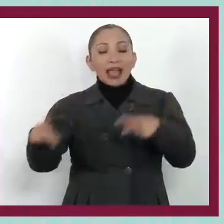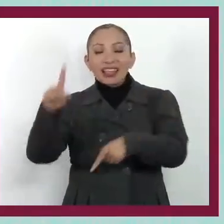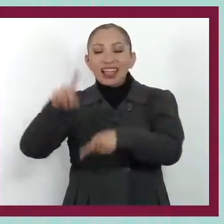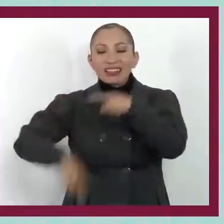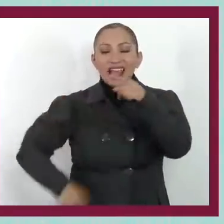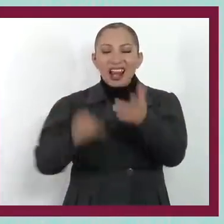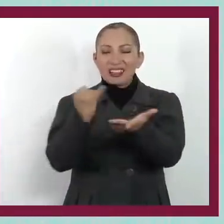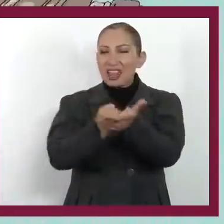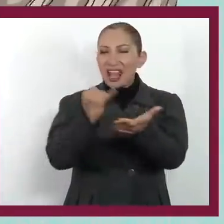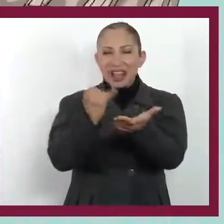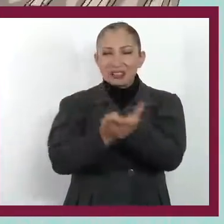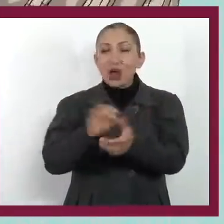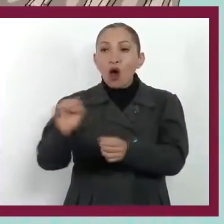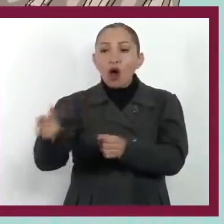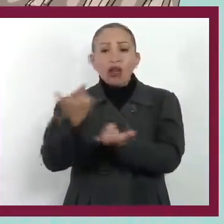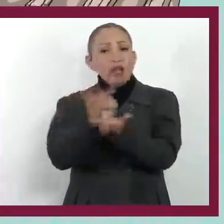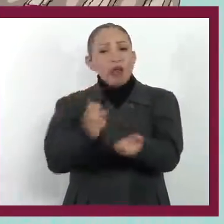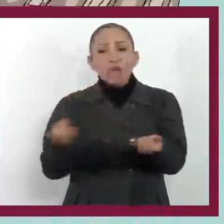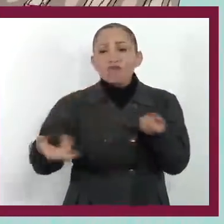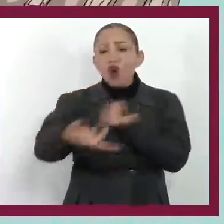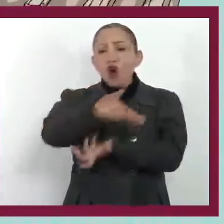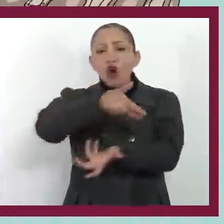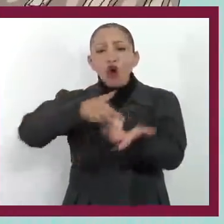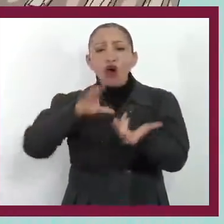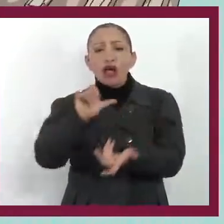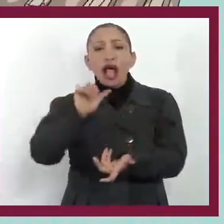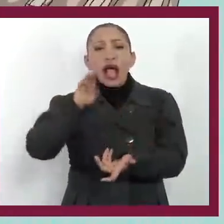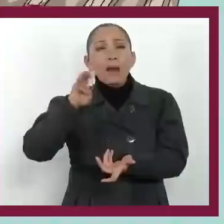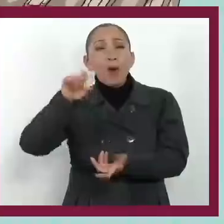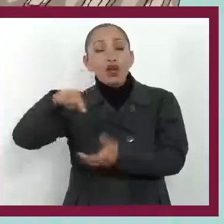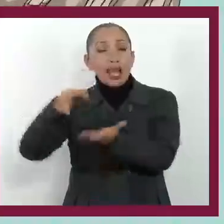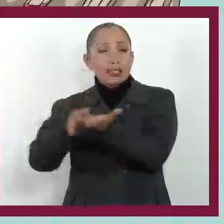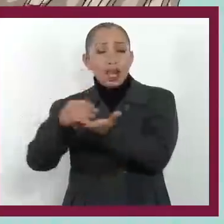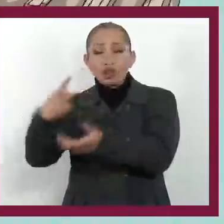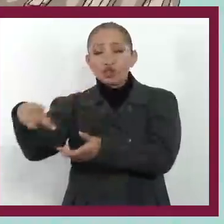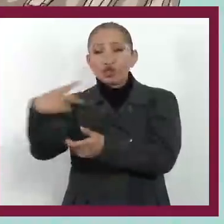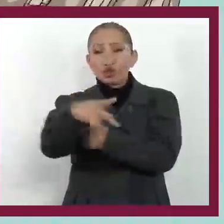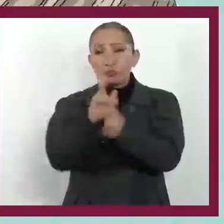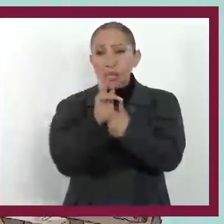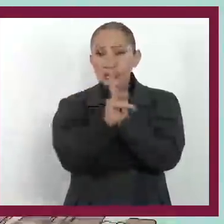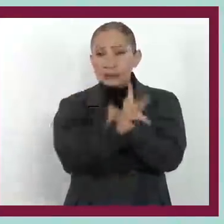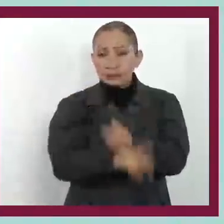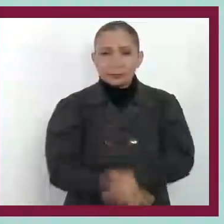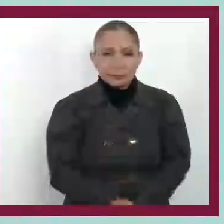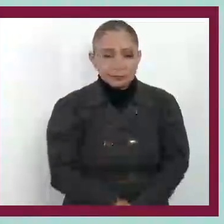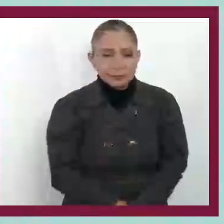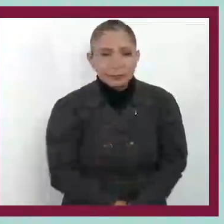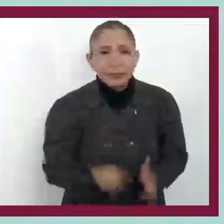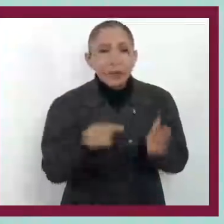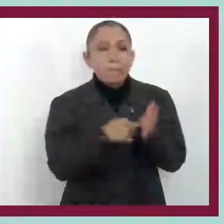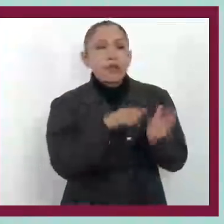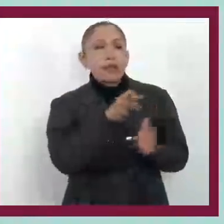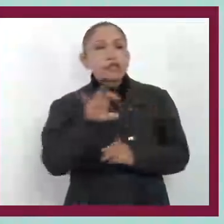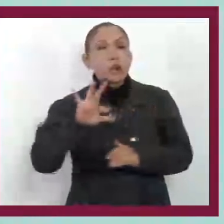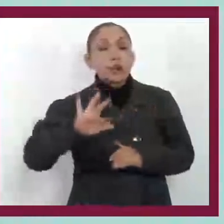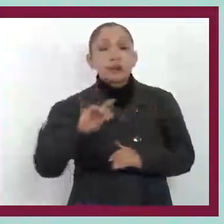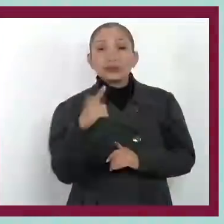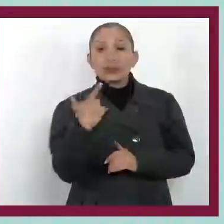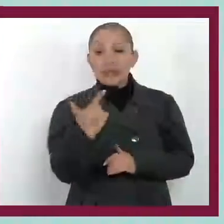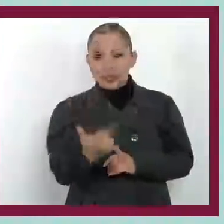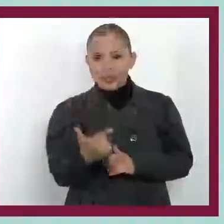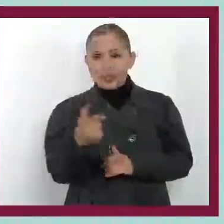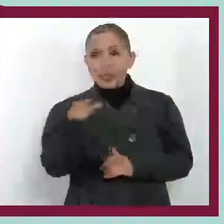eliminación de aranceles y la libre circulación del carbón y el acero entre sus integrantes. En